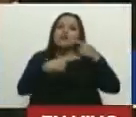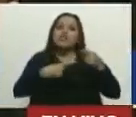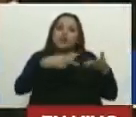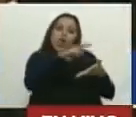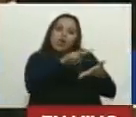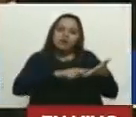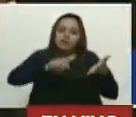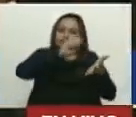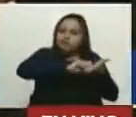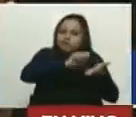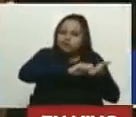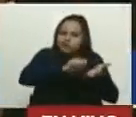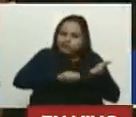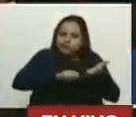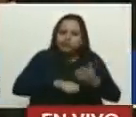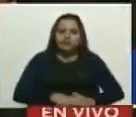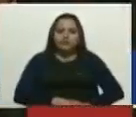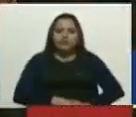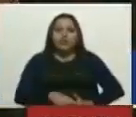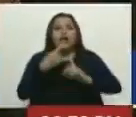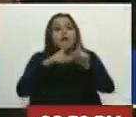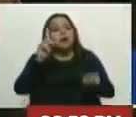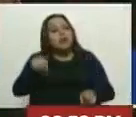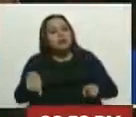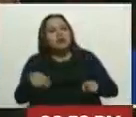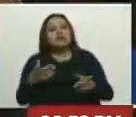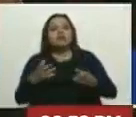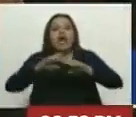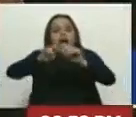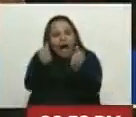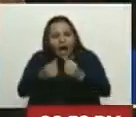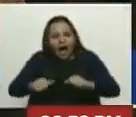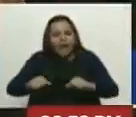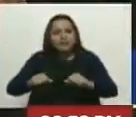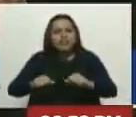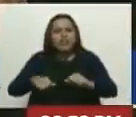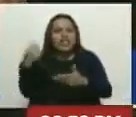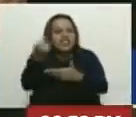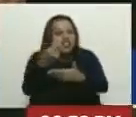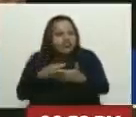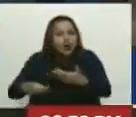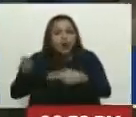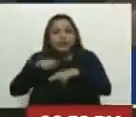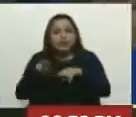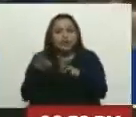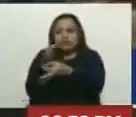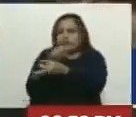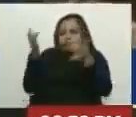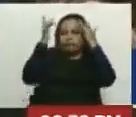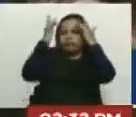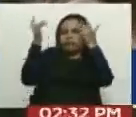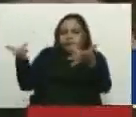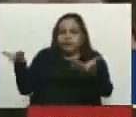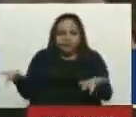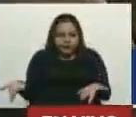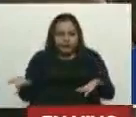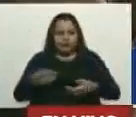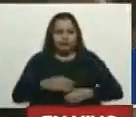esa área, pero en las áreas plásticas y de dibujo es un niño sobresaliente. Entonces,